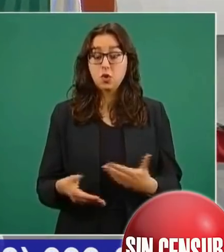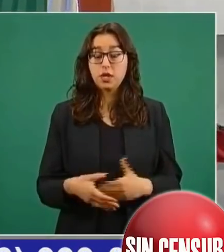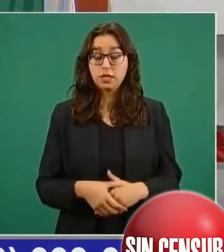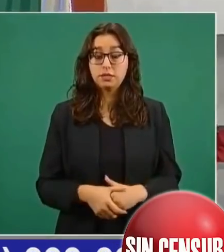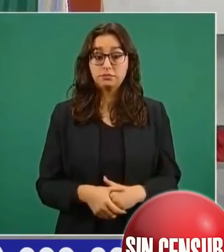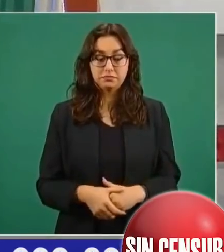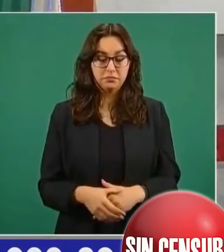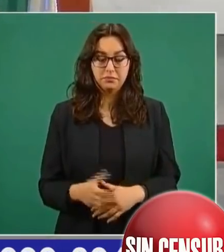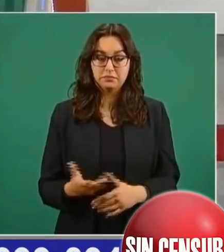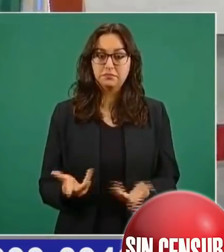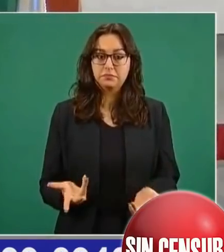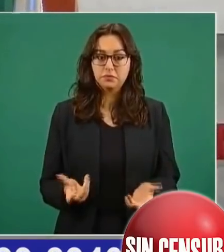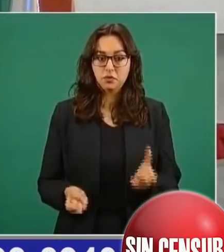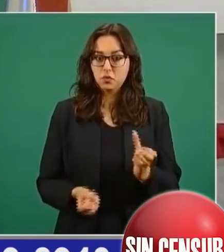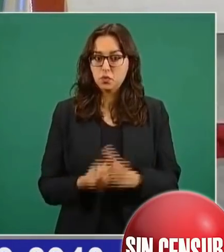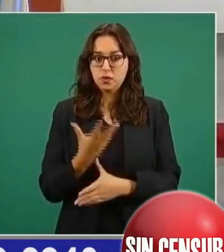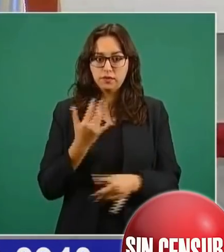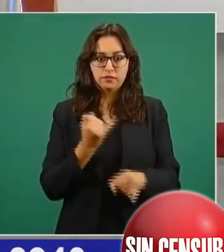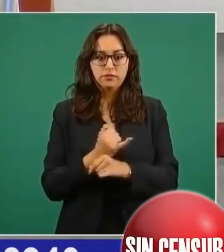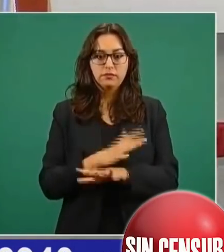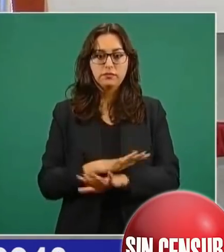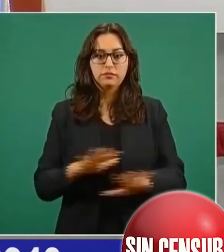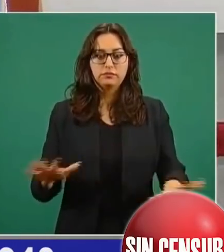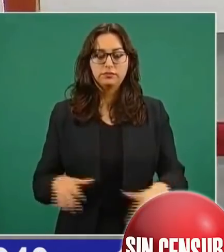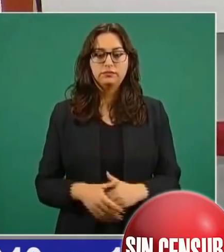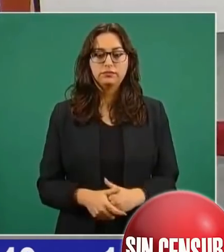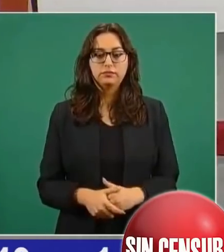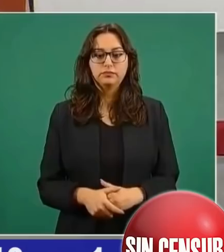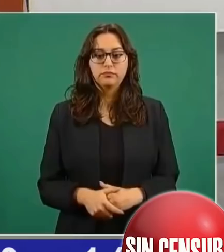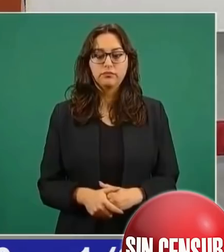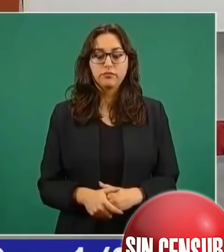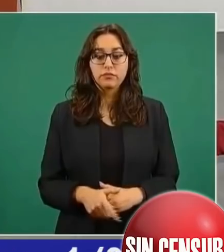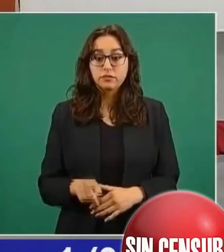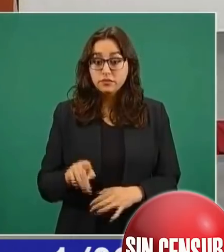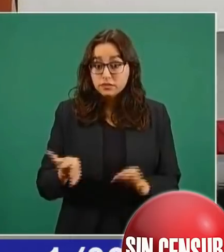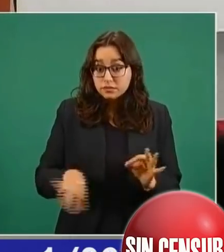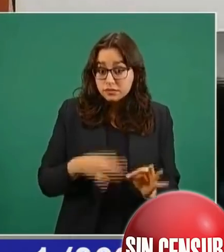relativamente reciente. Bueno, ¿terminaste? No, la última.